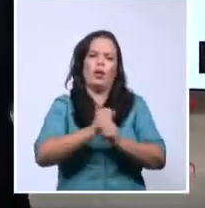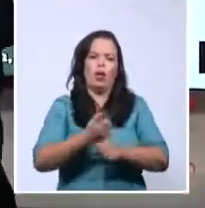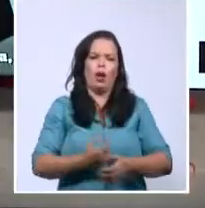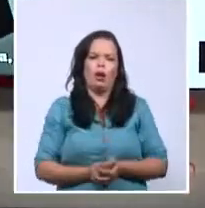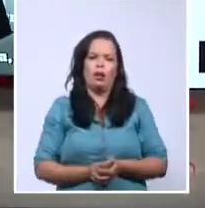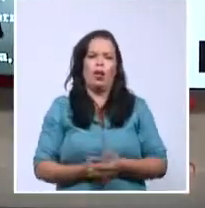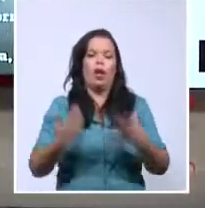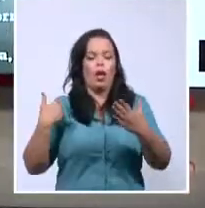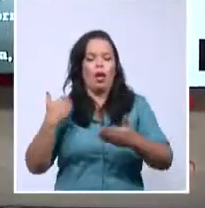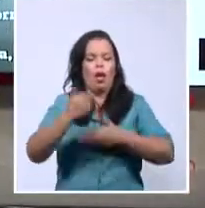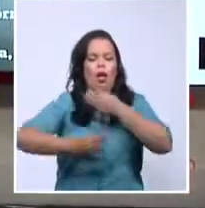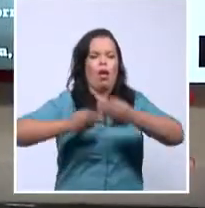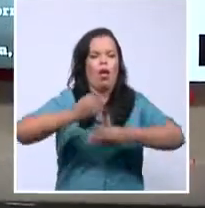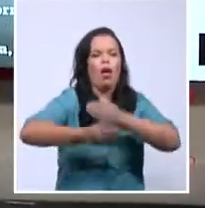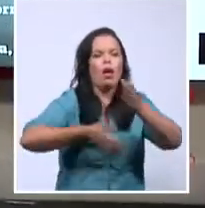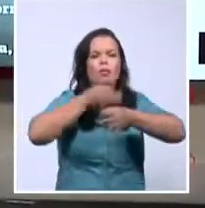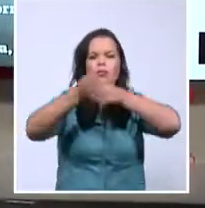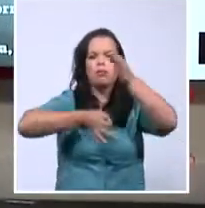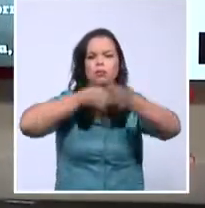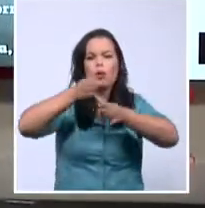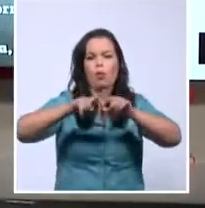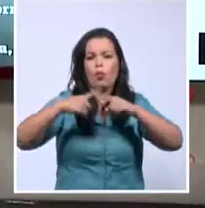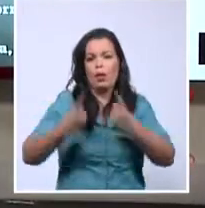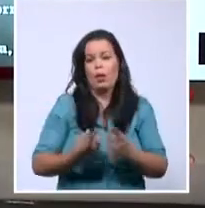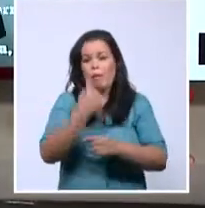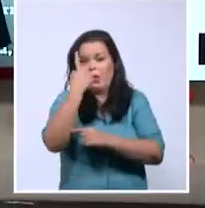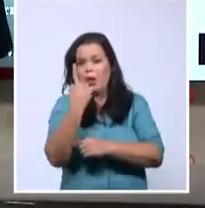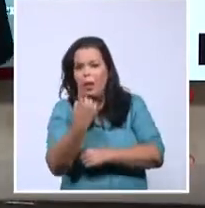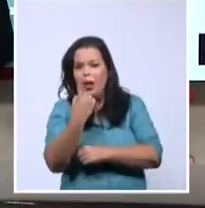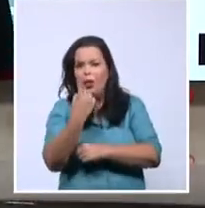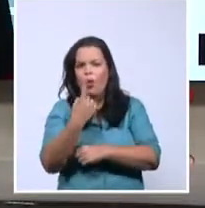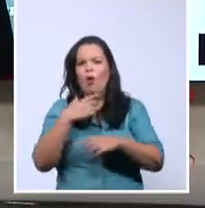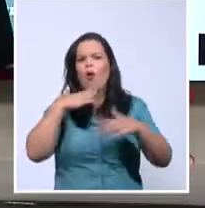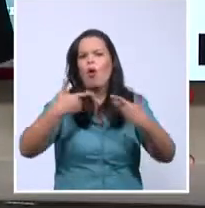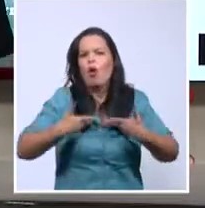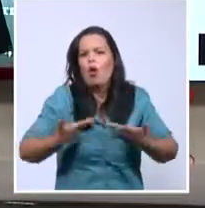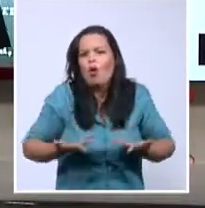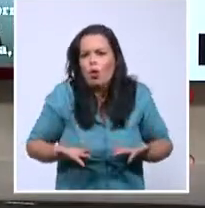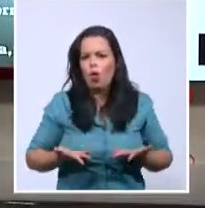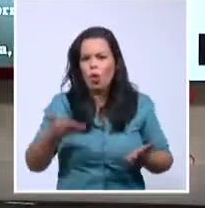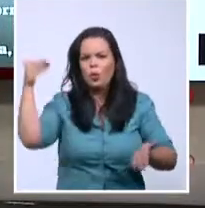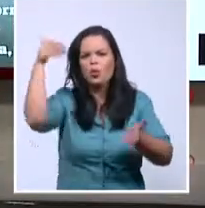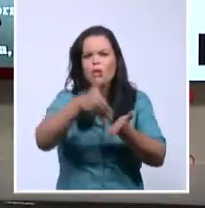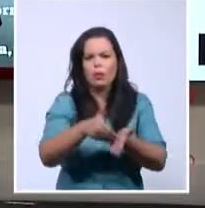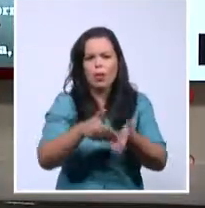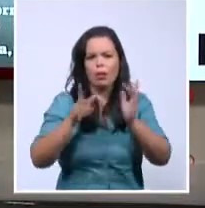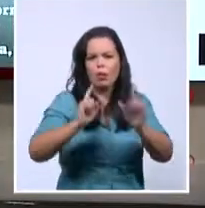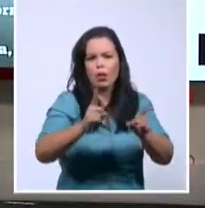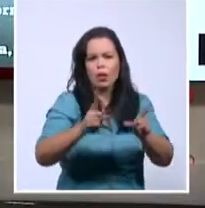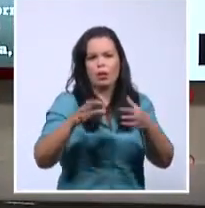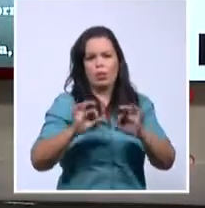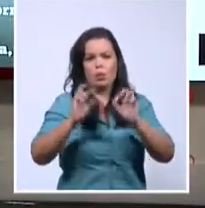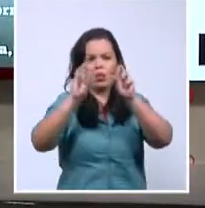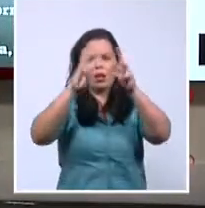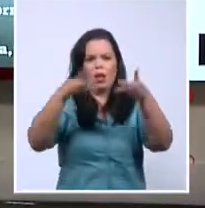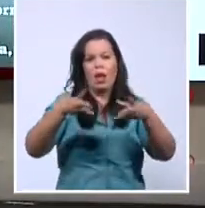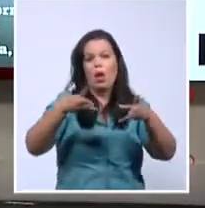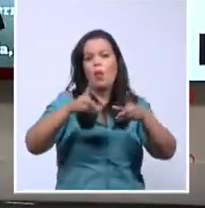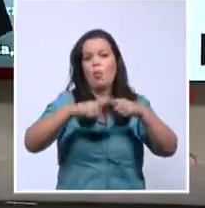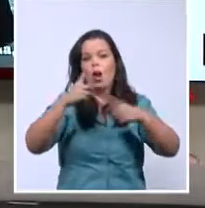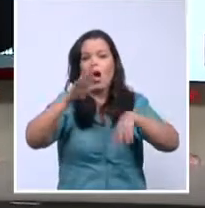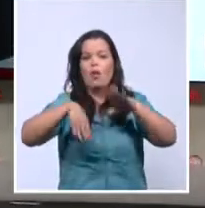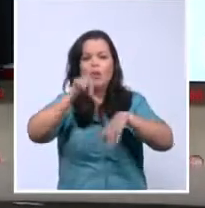días. Primero es crear un escenario en redes sociales que usted a lo mejor está en un sitio donde no tiene ni idea de lo que está pasando, pero usted dice, ¿cómo es